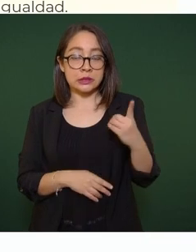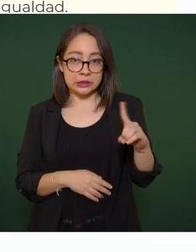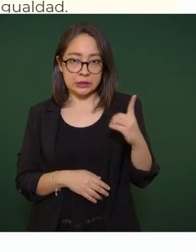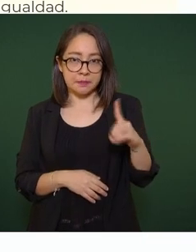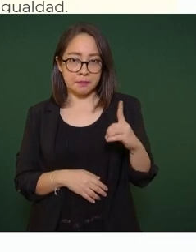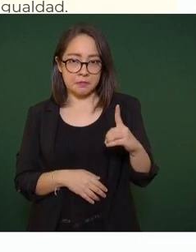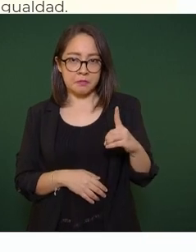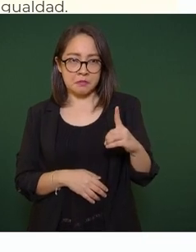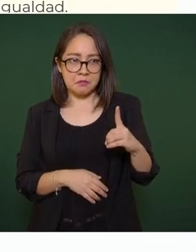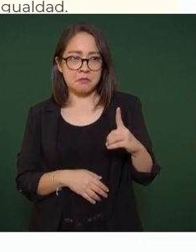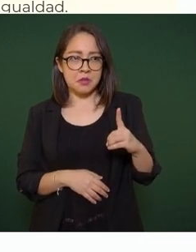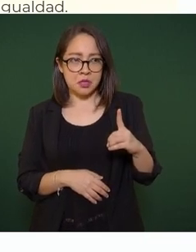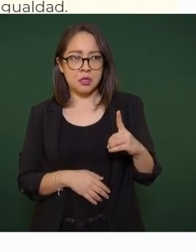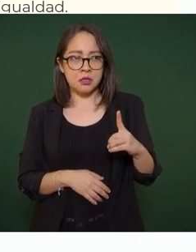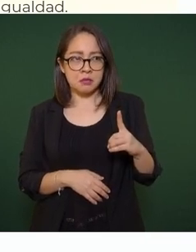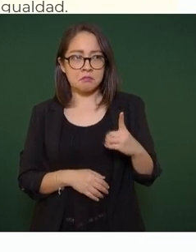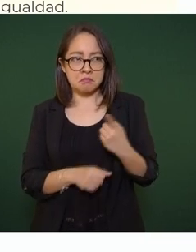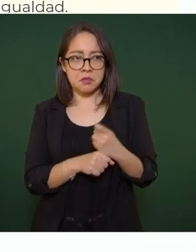primer mes, mire,